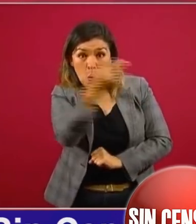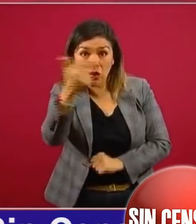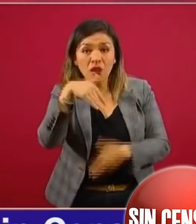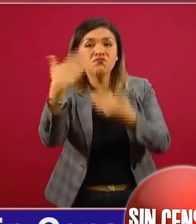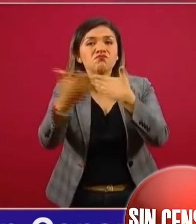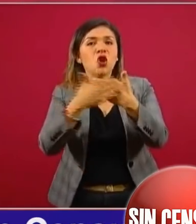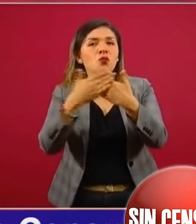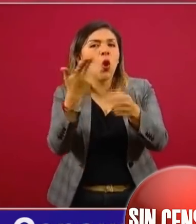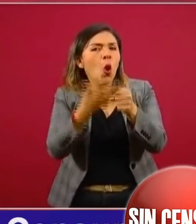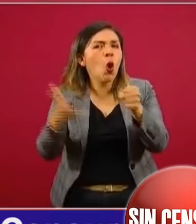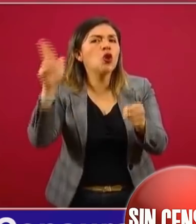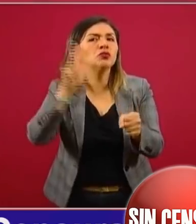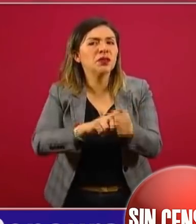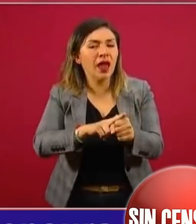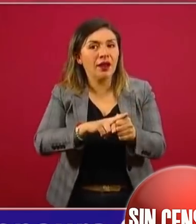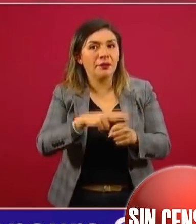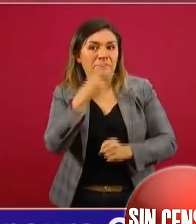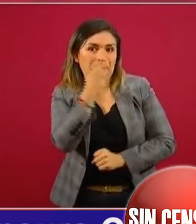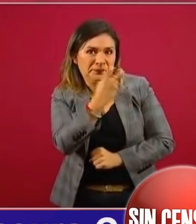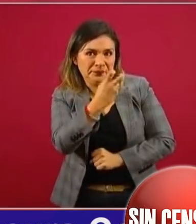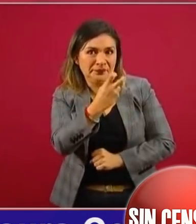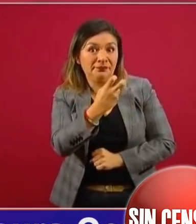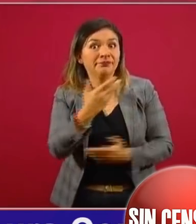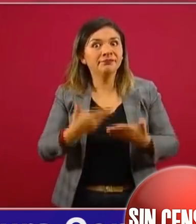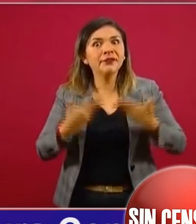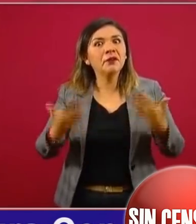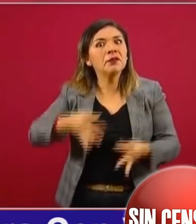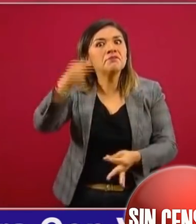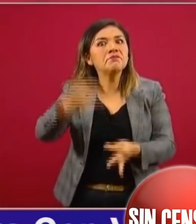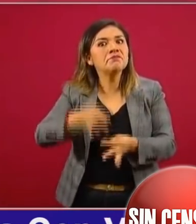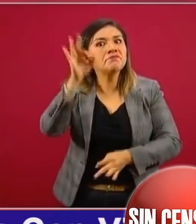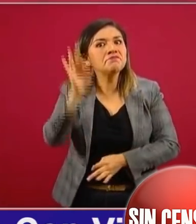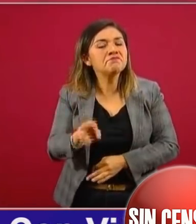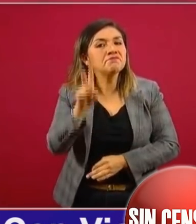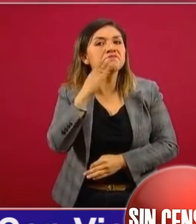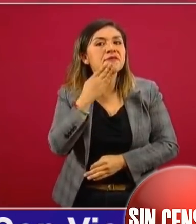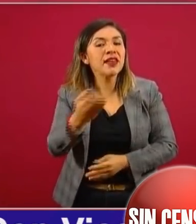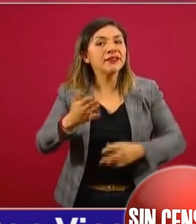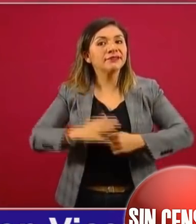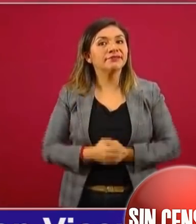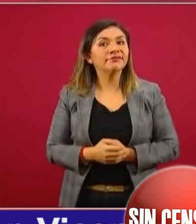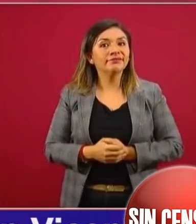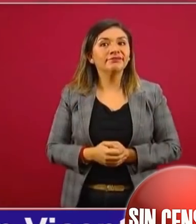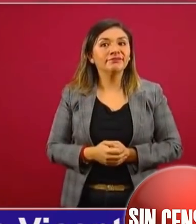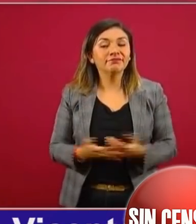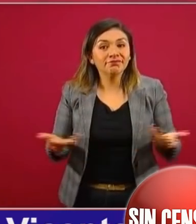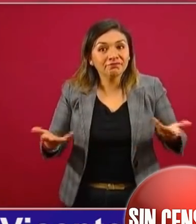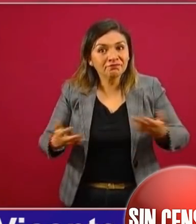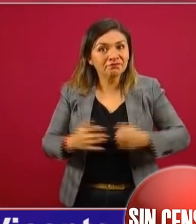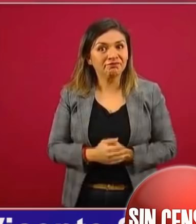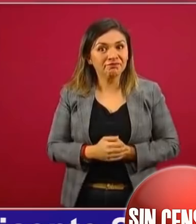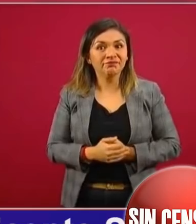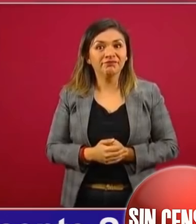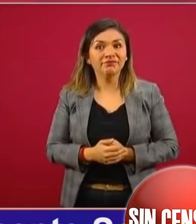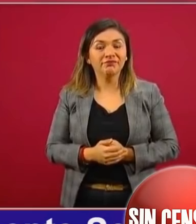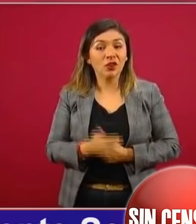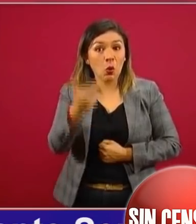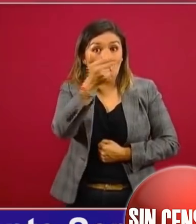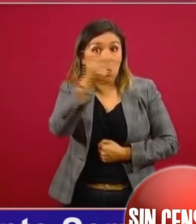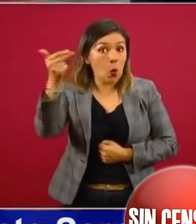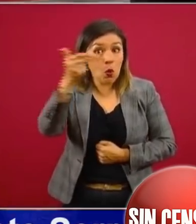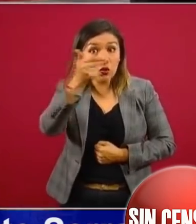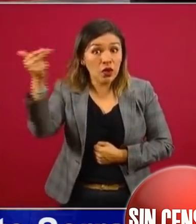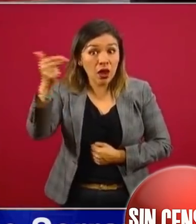será hospital. Y ahora, la verdad que sí, ya son las